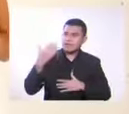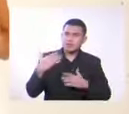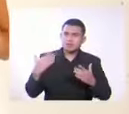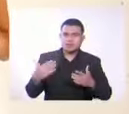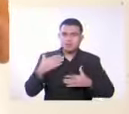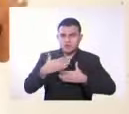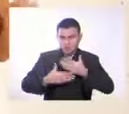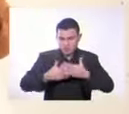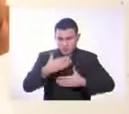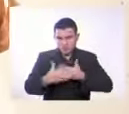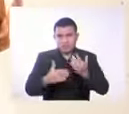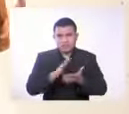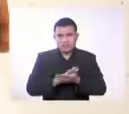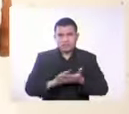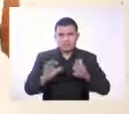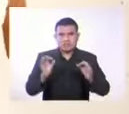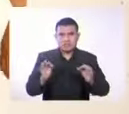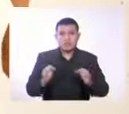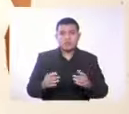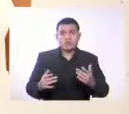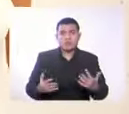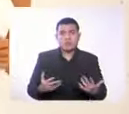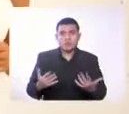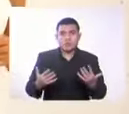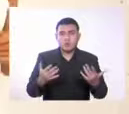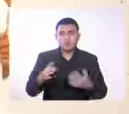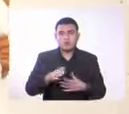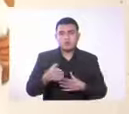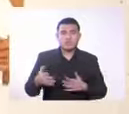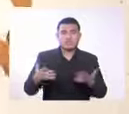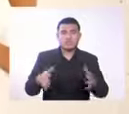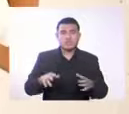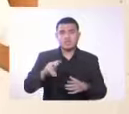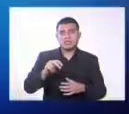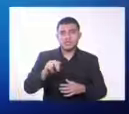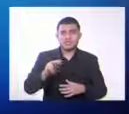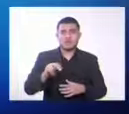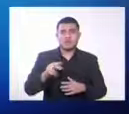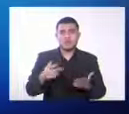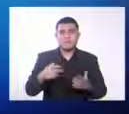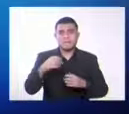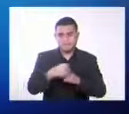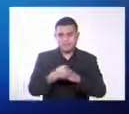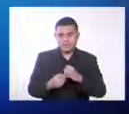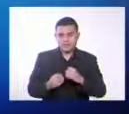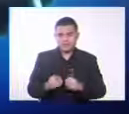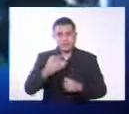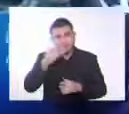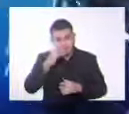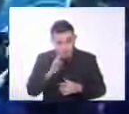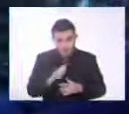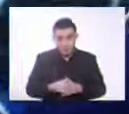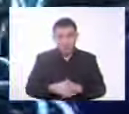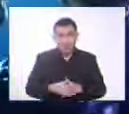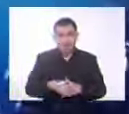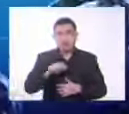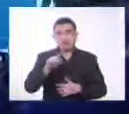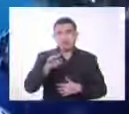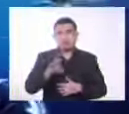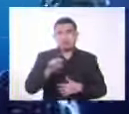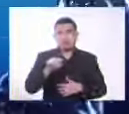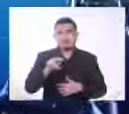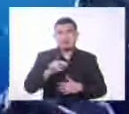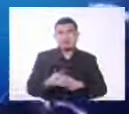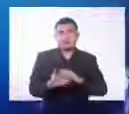de refinación y de tratamiento de gases utilizan ya nanopartículas. Por ejemplo, en el Laboratorio de Nanotecnología